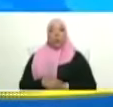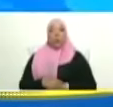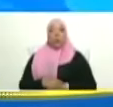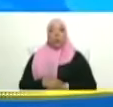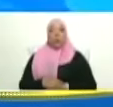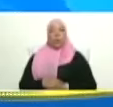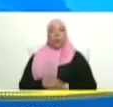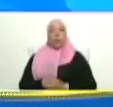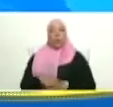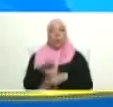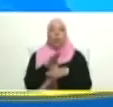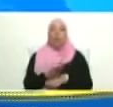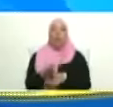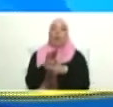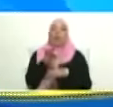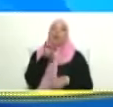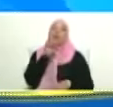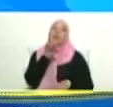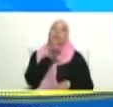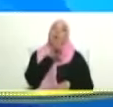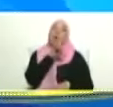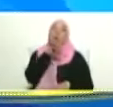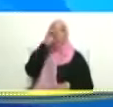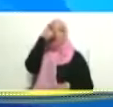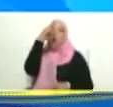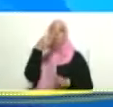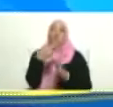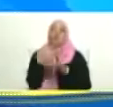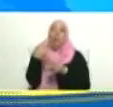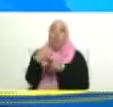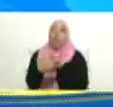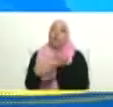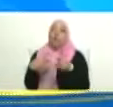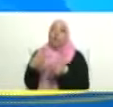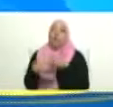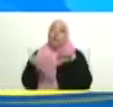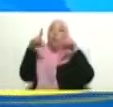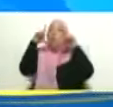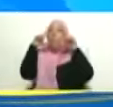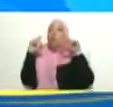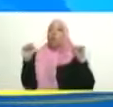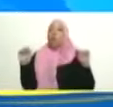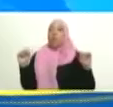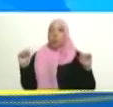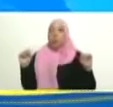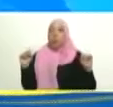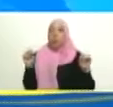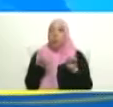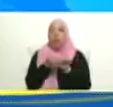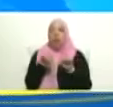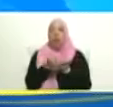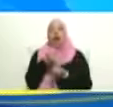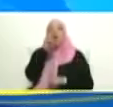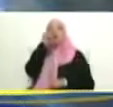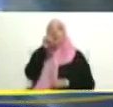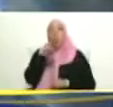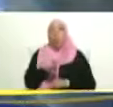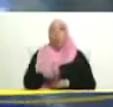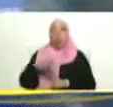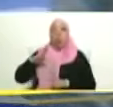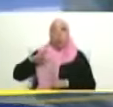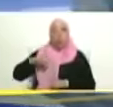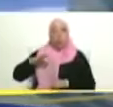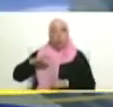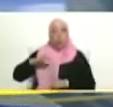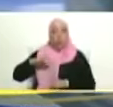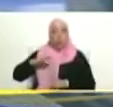porque hay que cuidar el nombre, el honor, el profesionalismo y la obra diaria de los funcionarios y